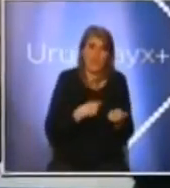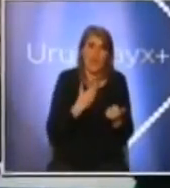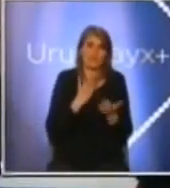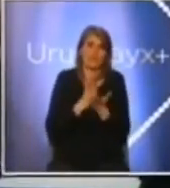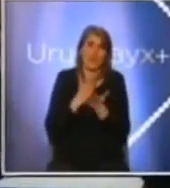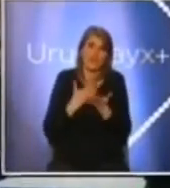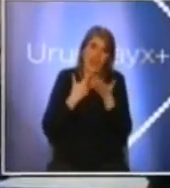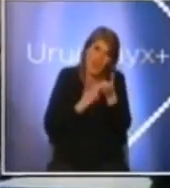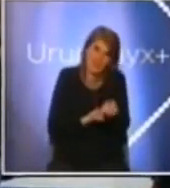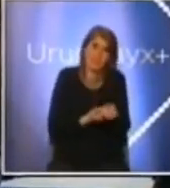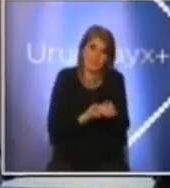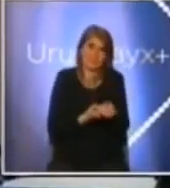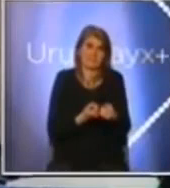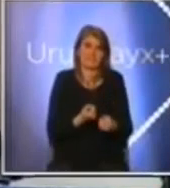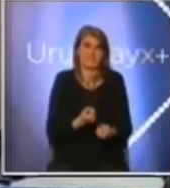expresión.